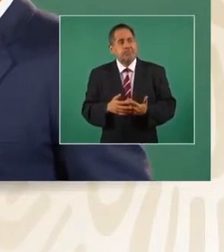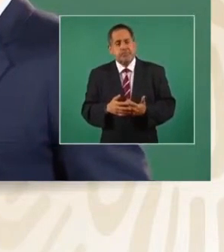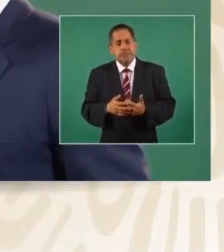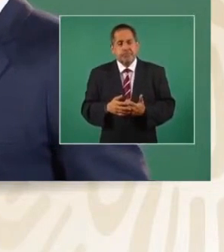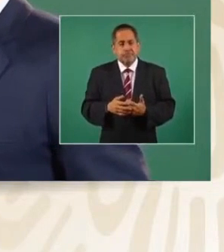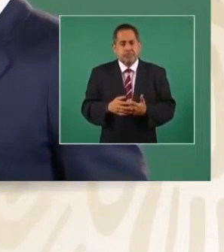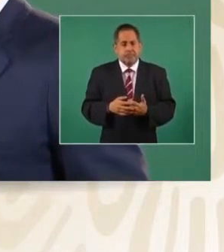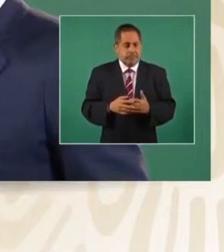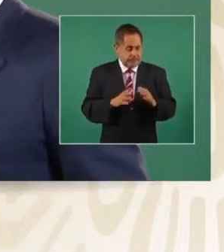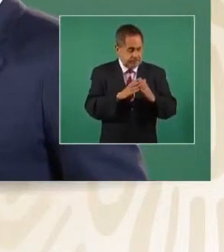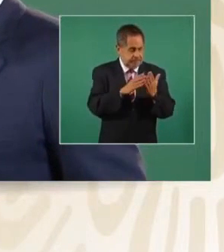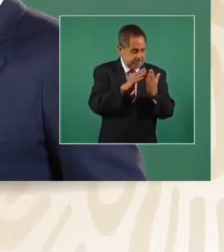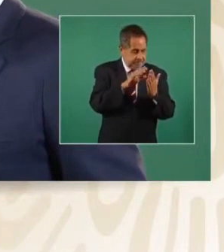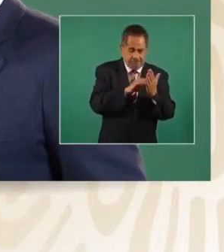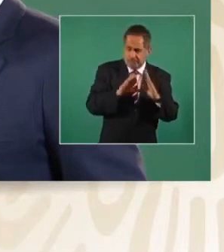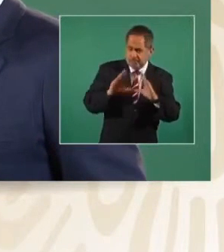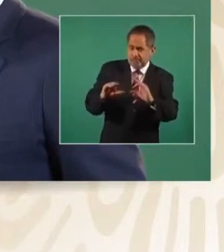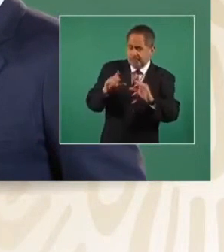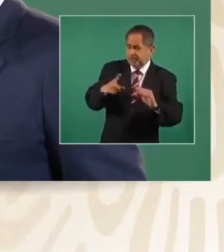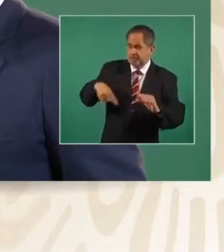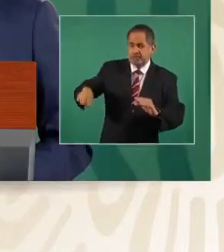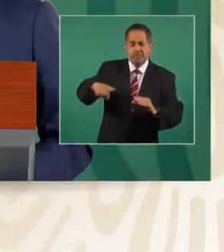a partir del humanismo,